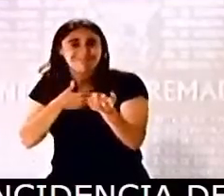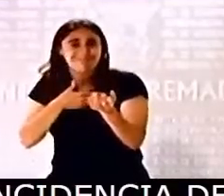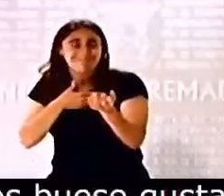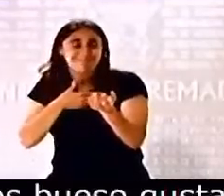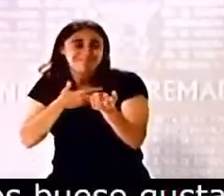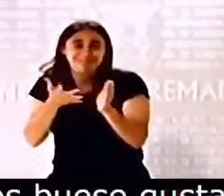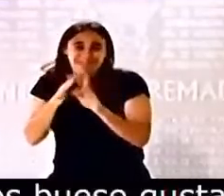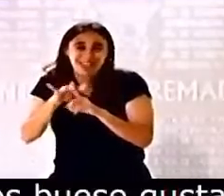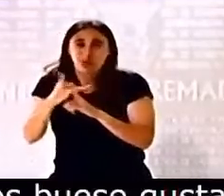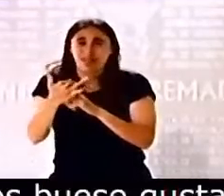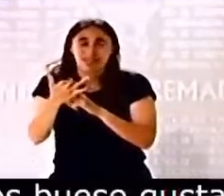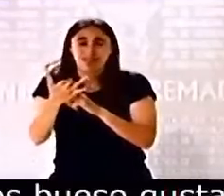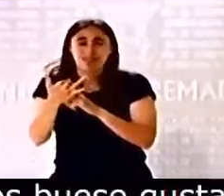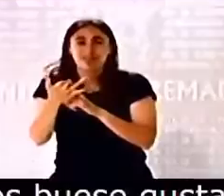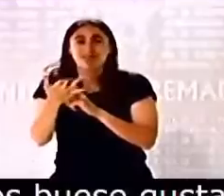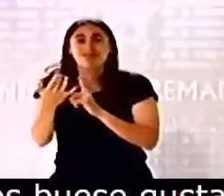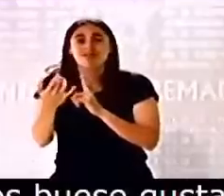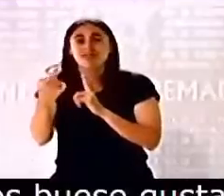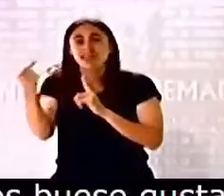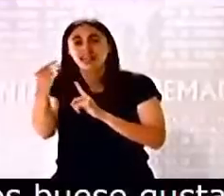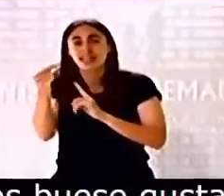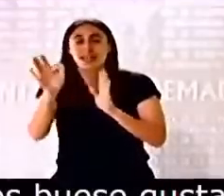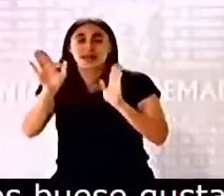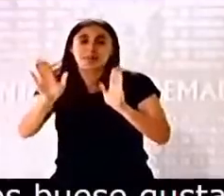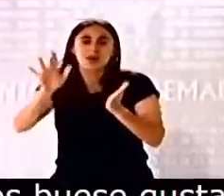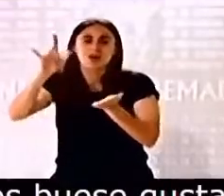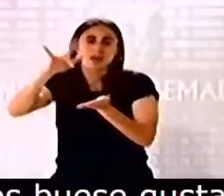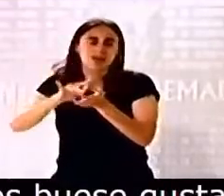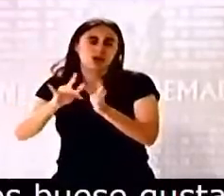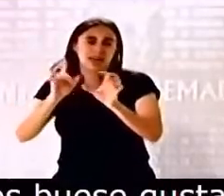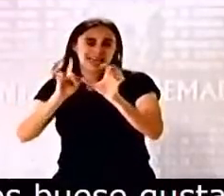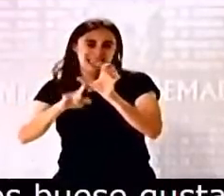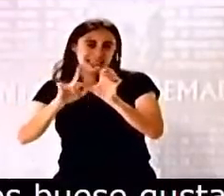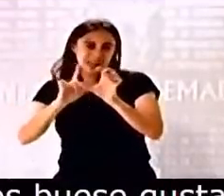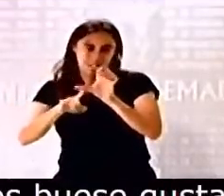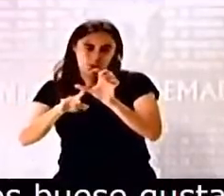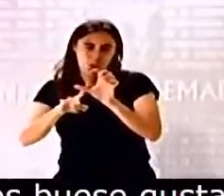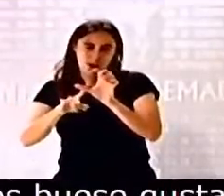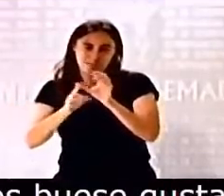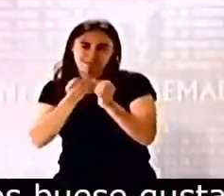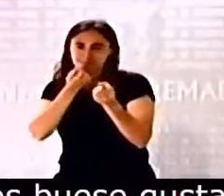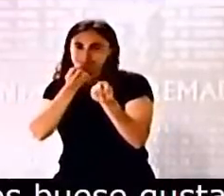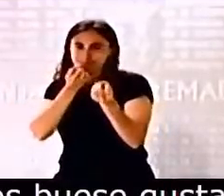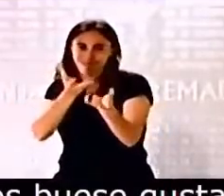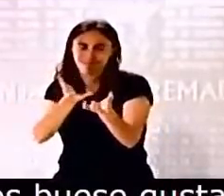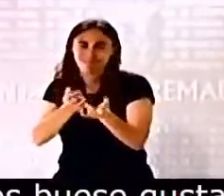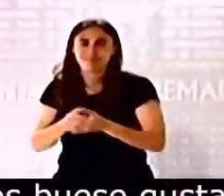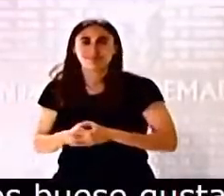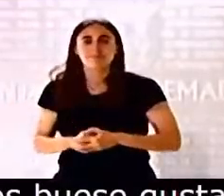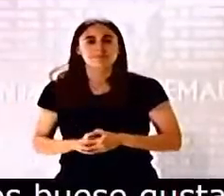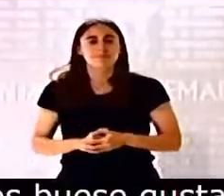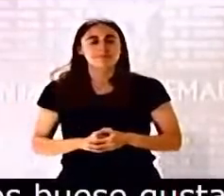pero que desgraciadamente le ha tocado a Extremadura notificar.